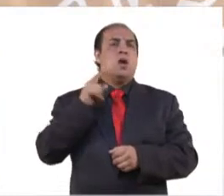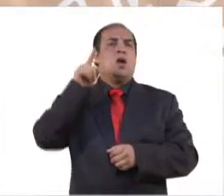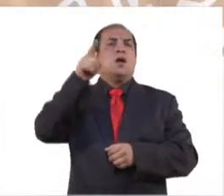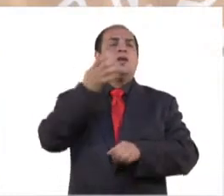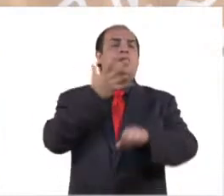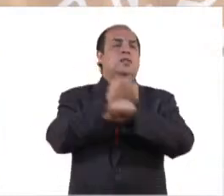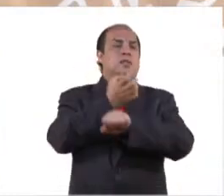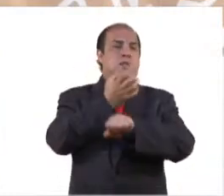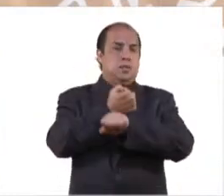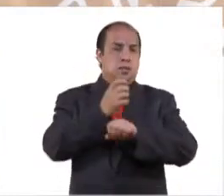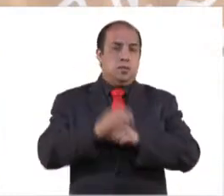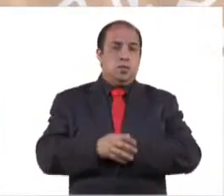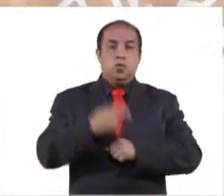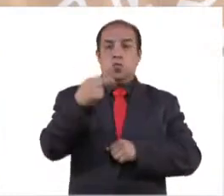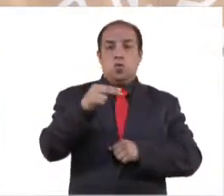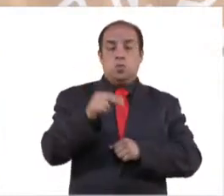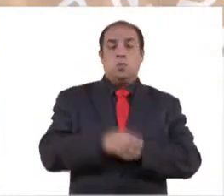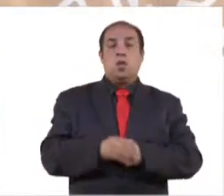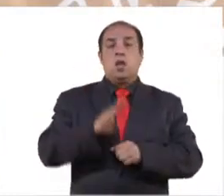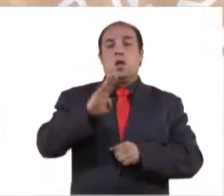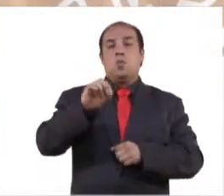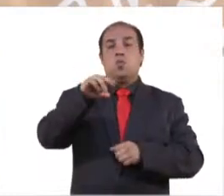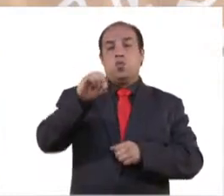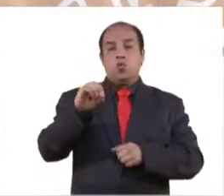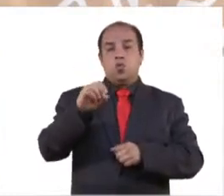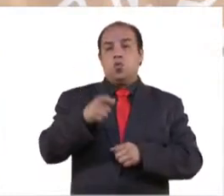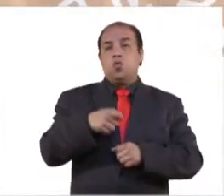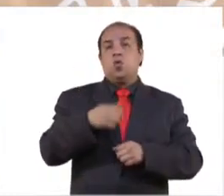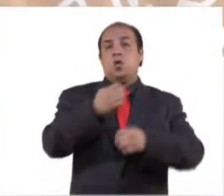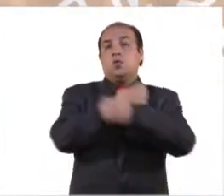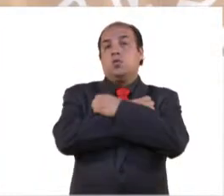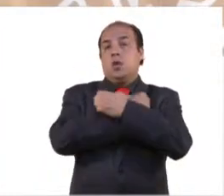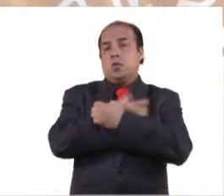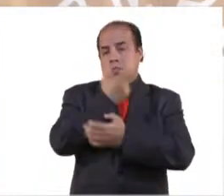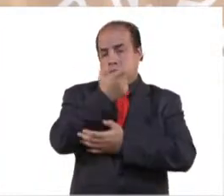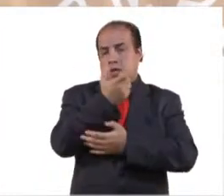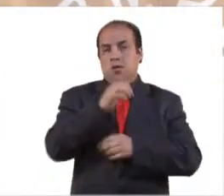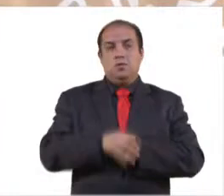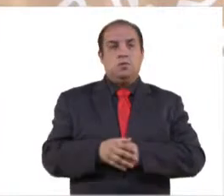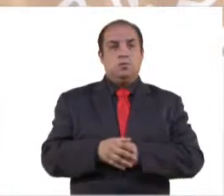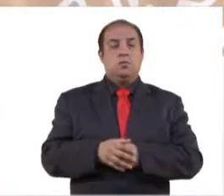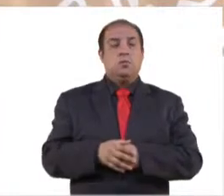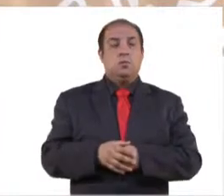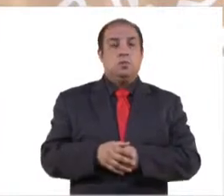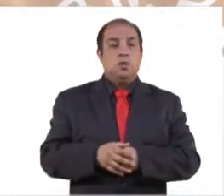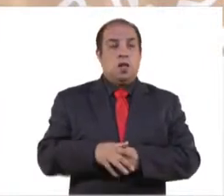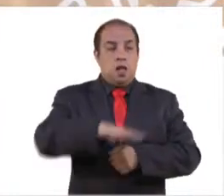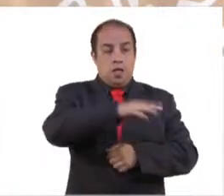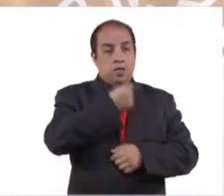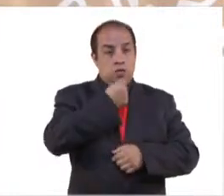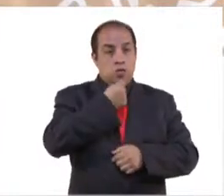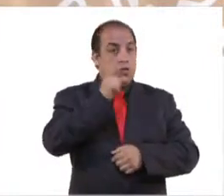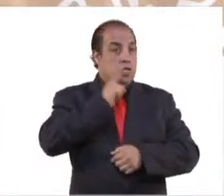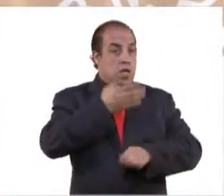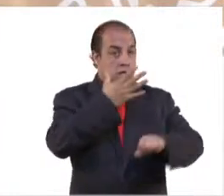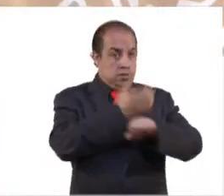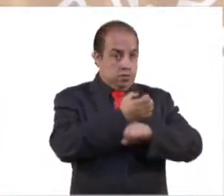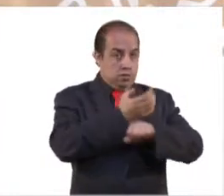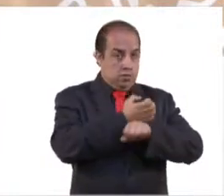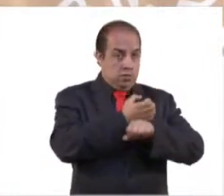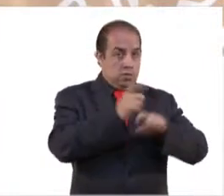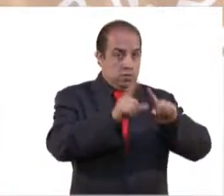Estados Unidos que se llamaba el bono educativo, en donde se les daba a los niños y niñas en algunos estados